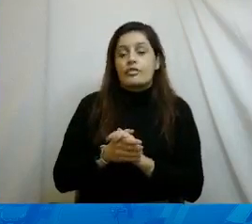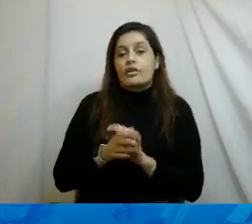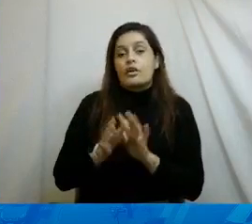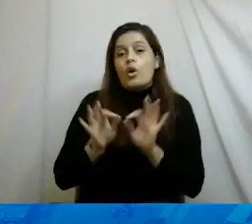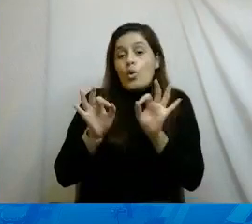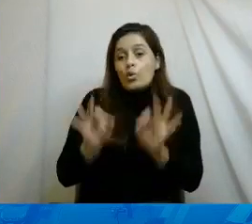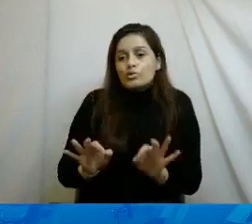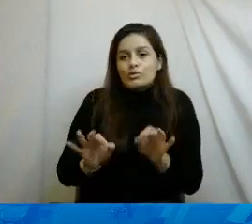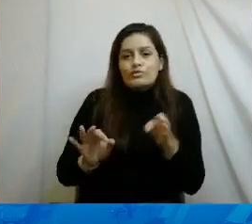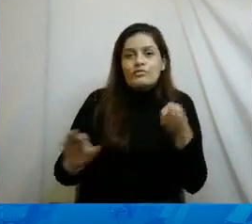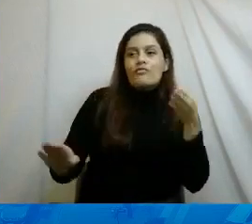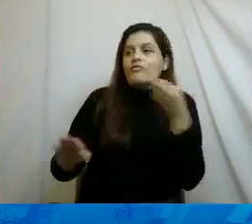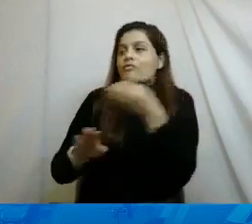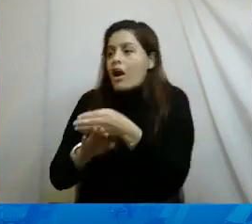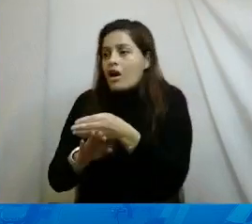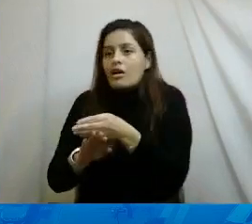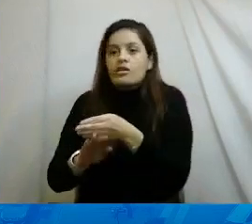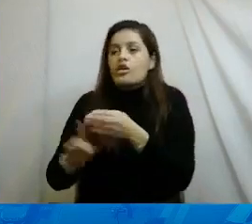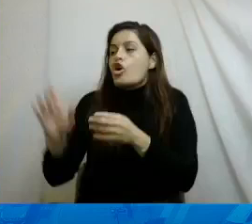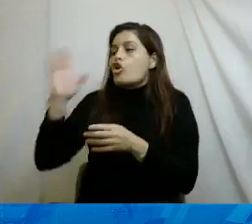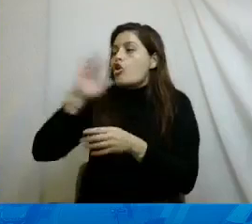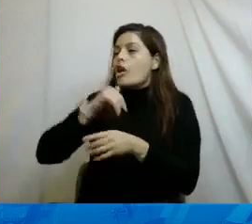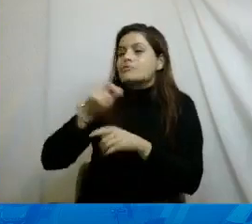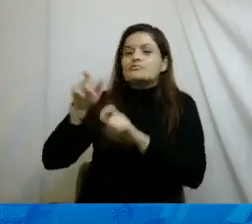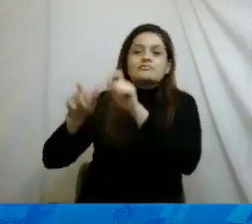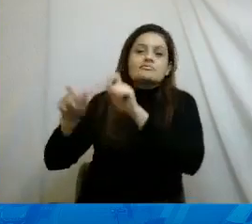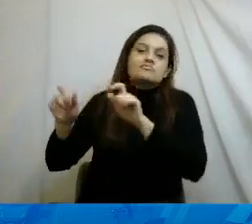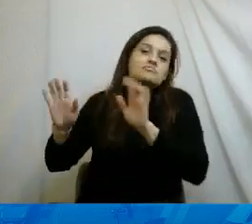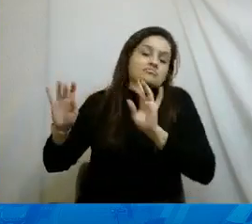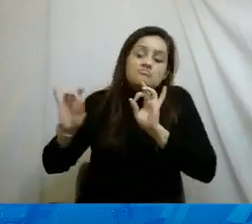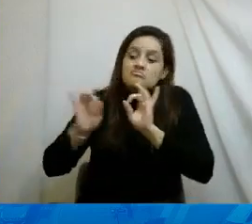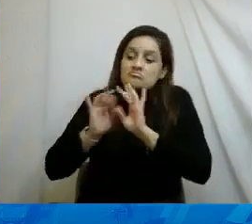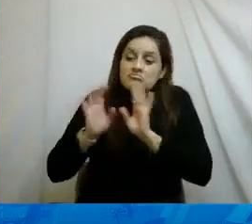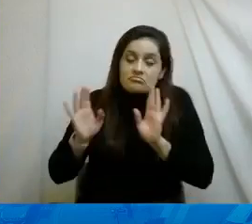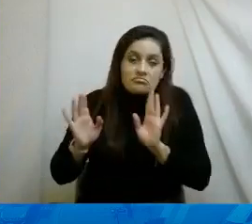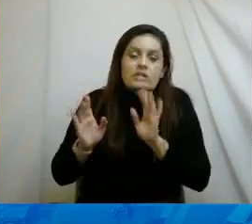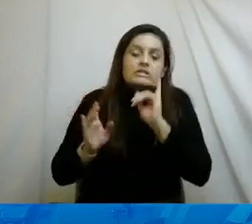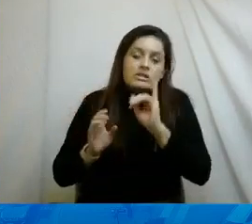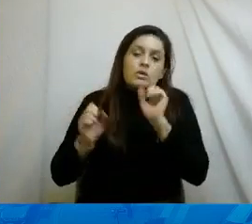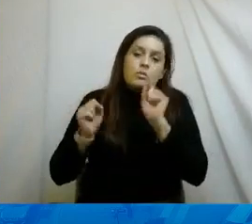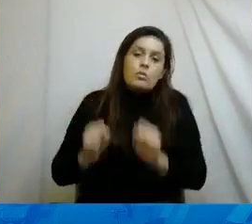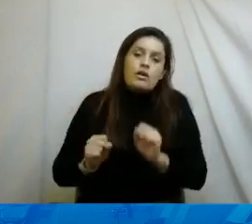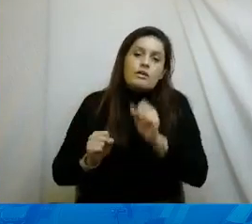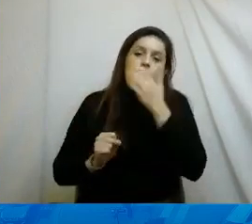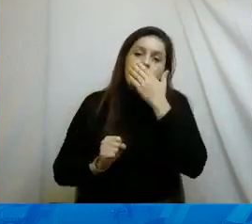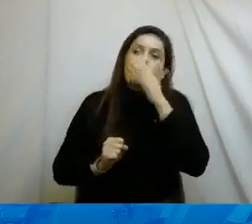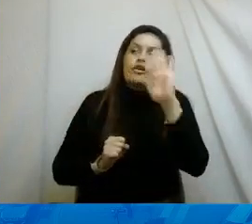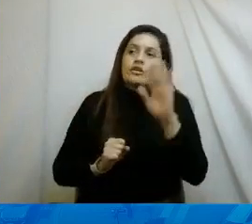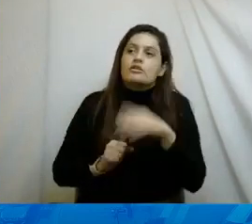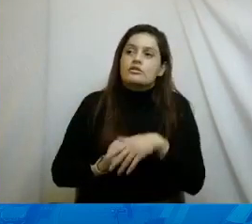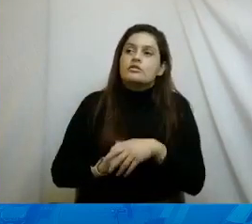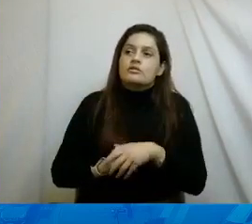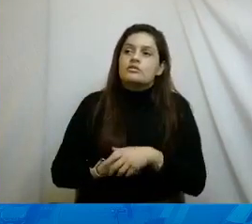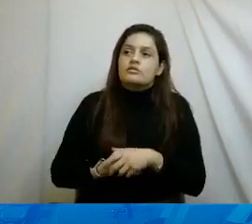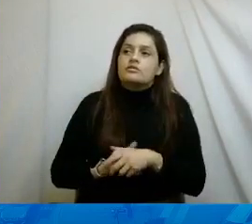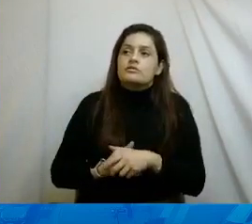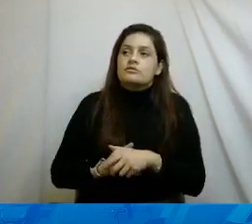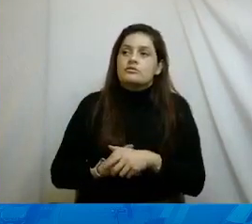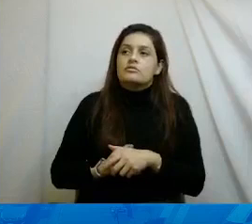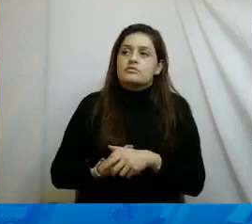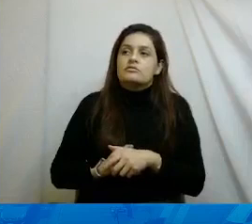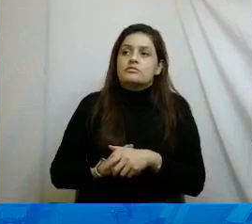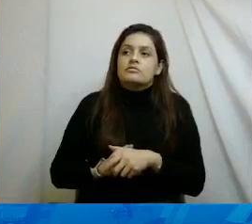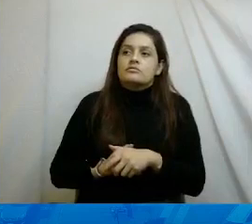encuentra con el dirigente o dirigenta, pero algo que siempre se puede mejorar. Pero aclara que nunca lo he tratado de mentiroso. Ya,